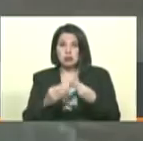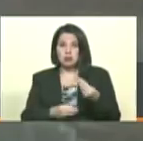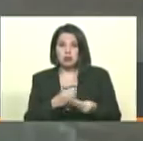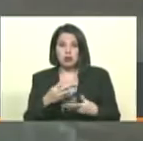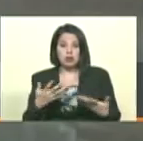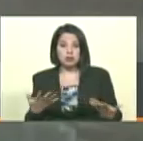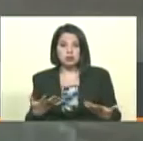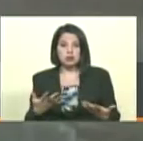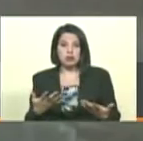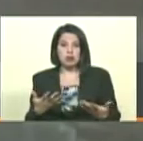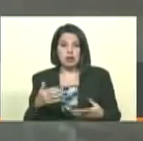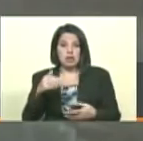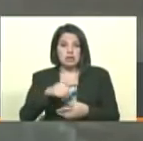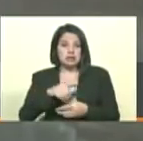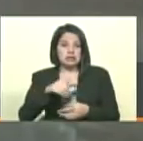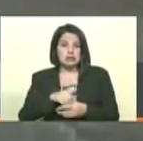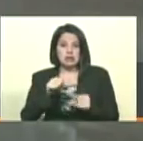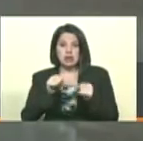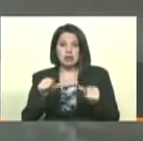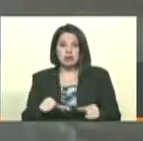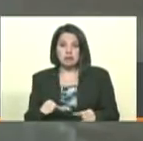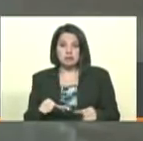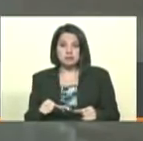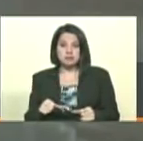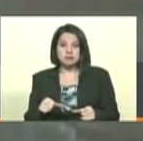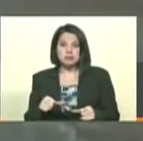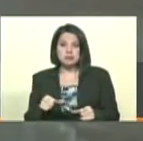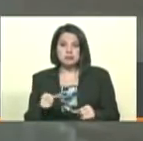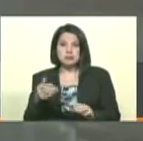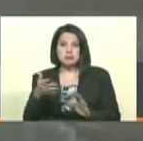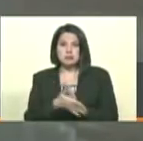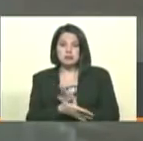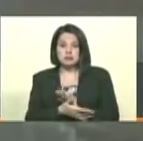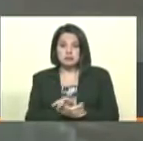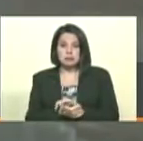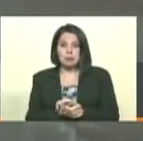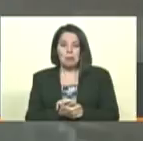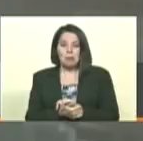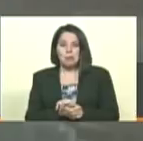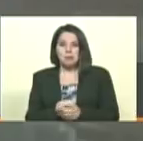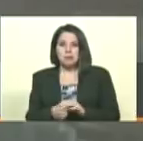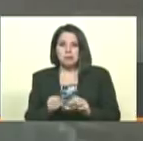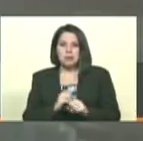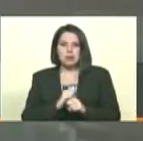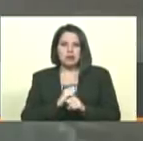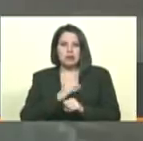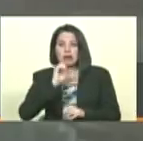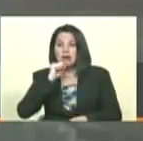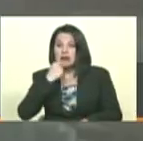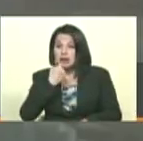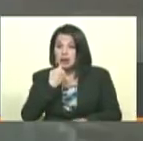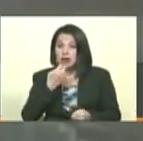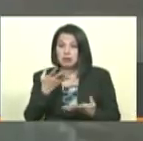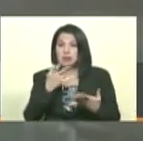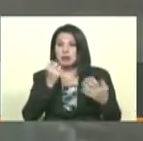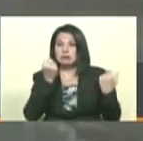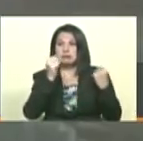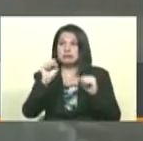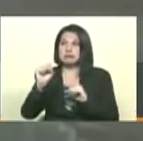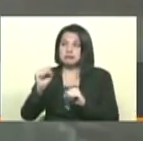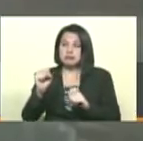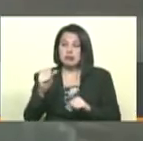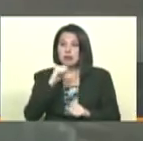nuestro sistema electoral, la solidez de nuestro sistema electoral, la clave para impedir algún